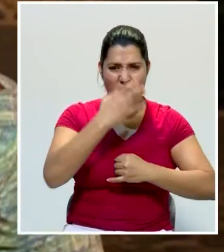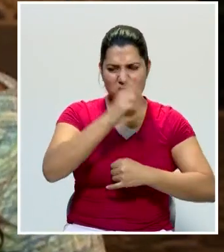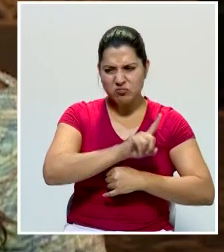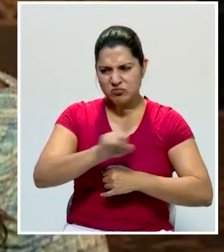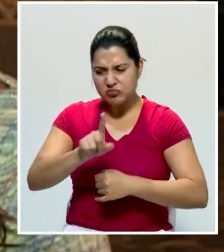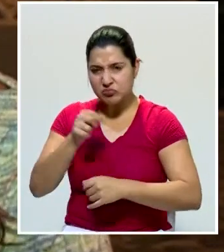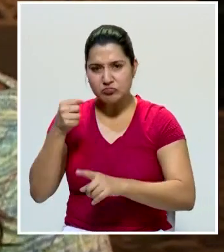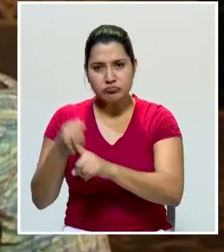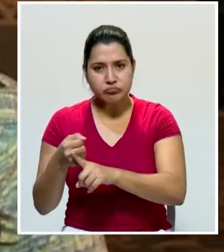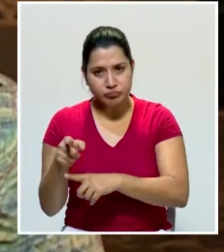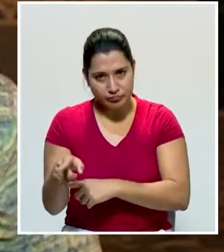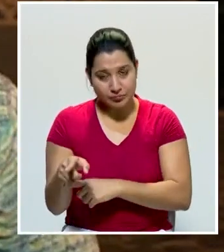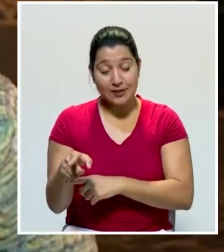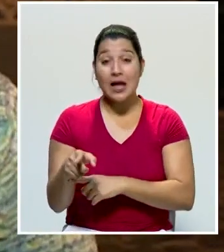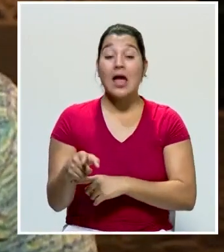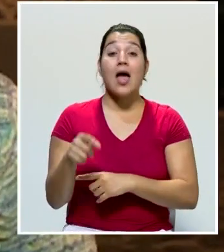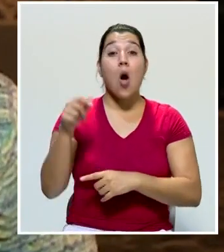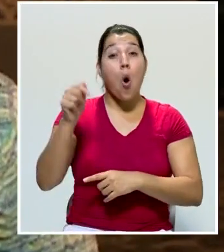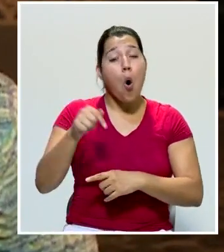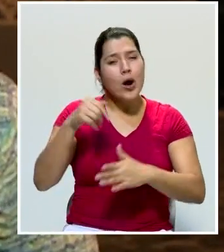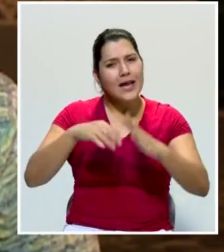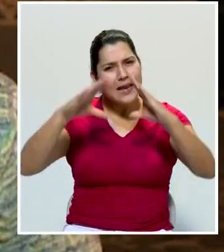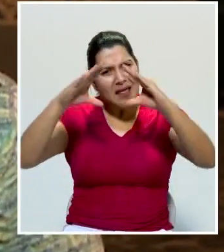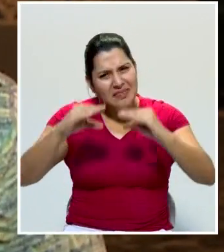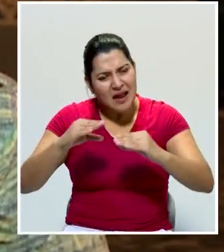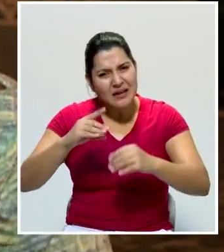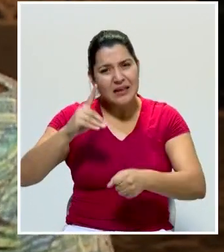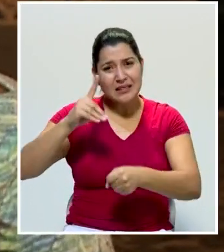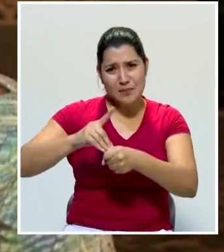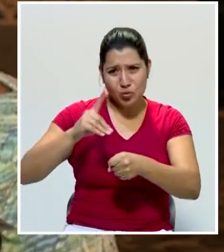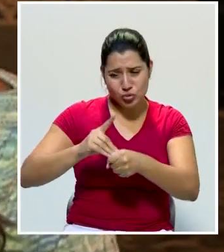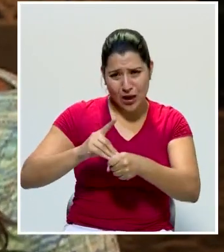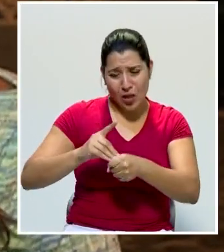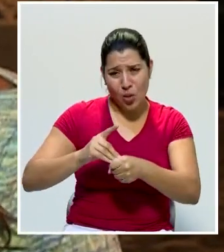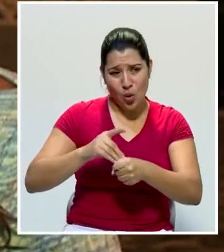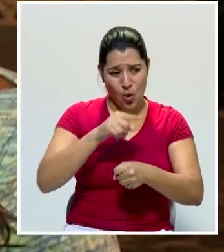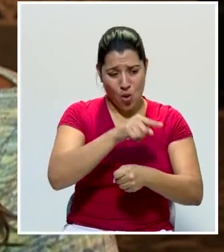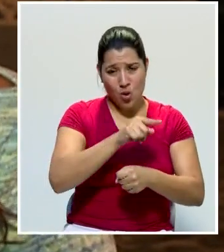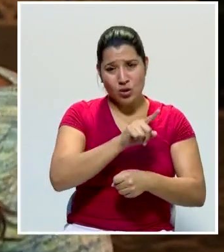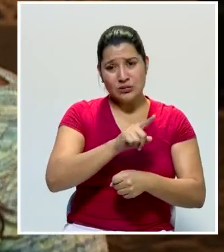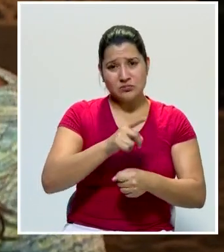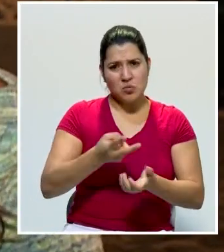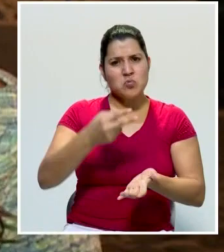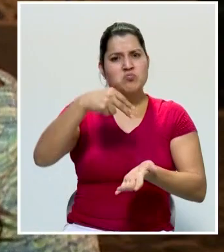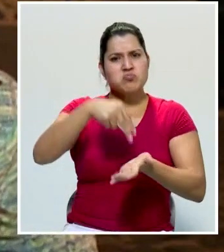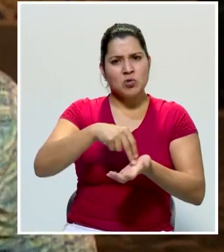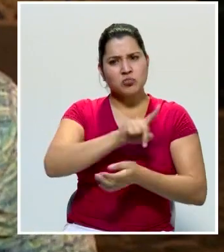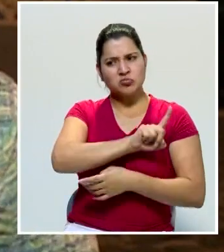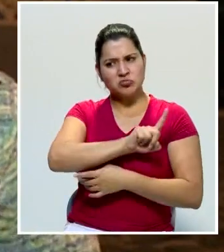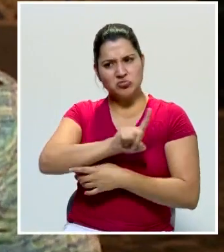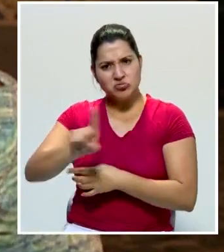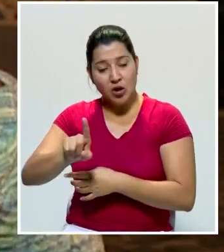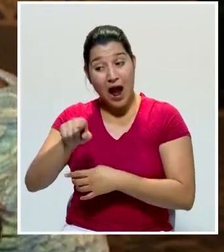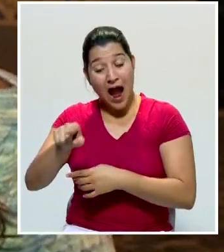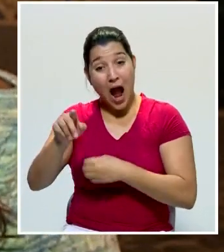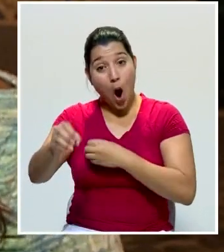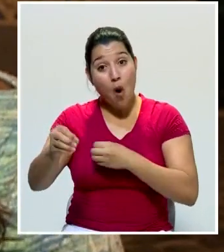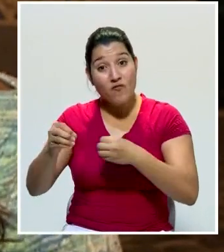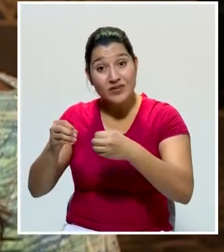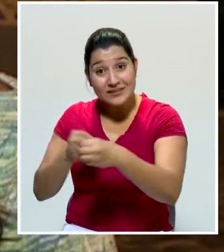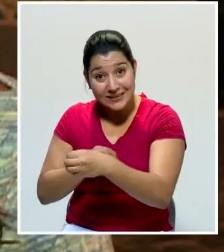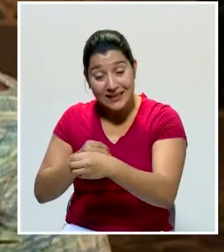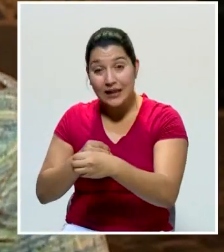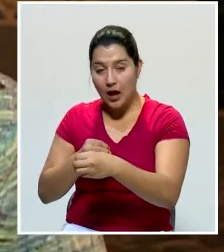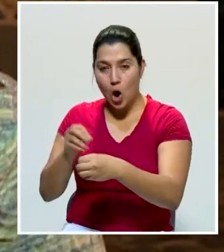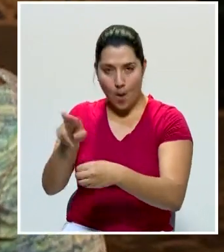de la tarde el diputado Gurzón se levantó del plenario, salió y fue hasta la oficina del diputado también de Liberación